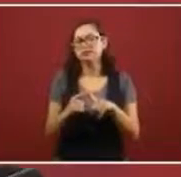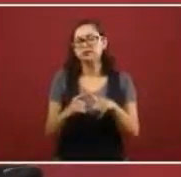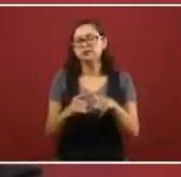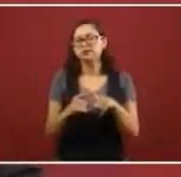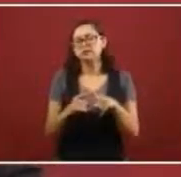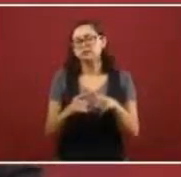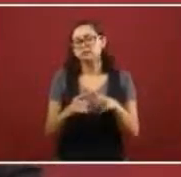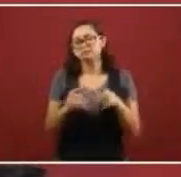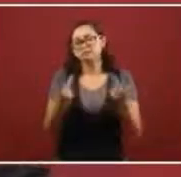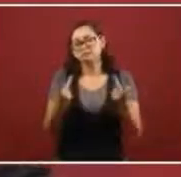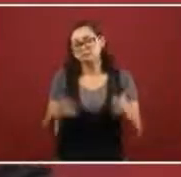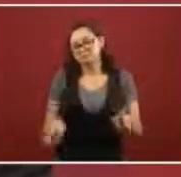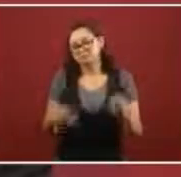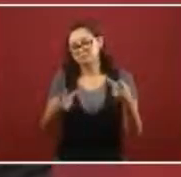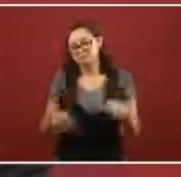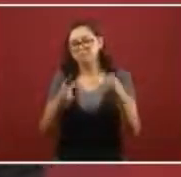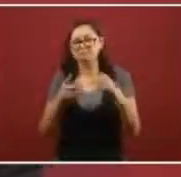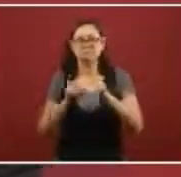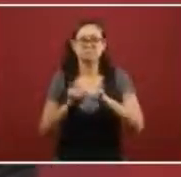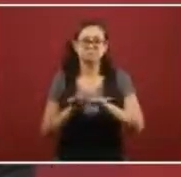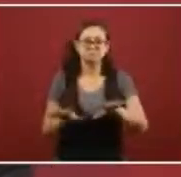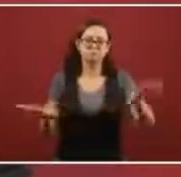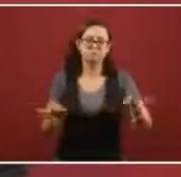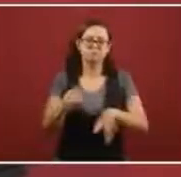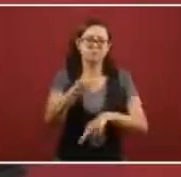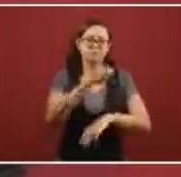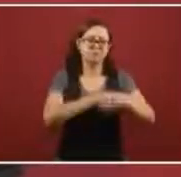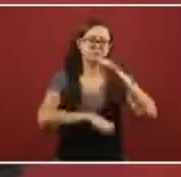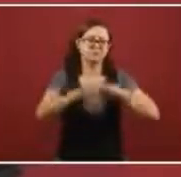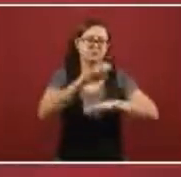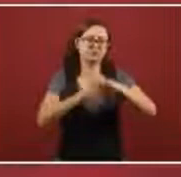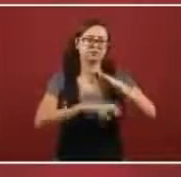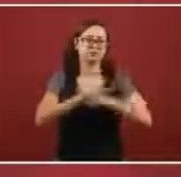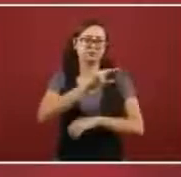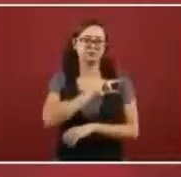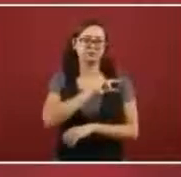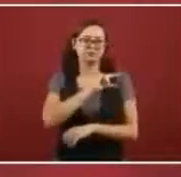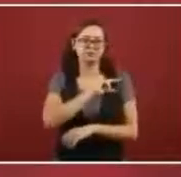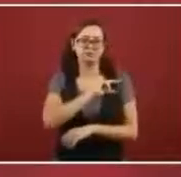la distribuyen, la venden empresas particulares.